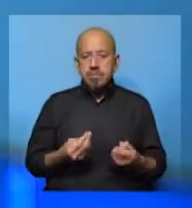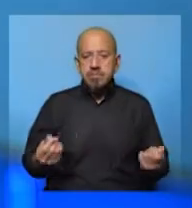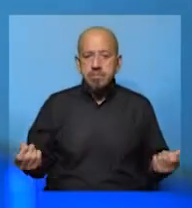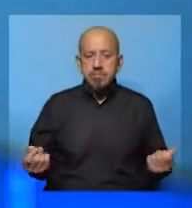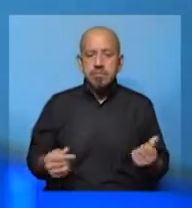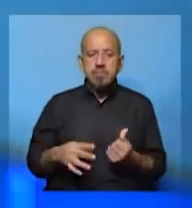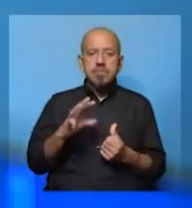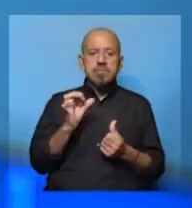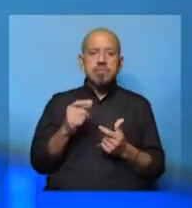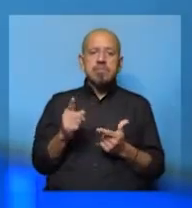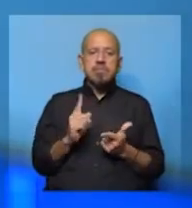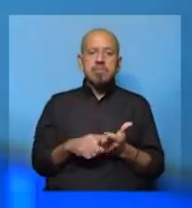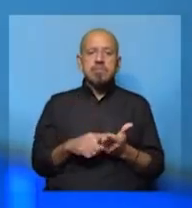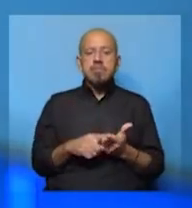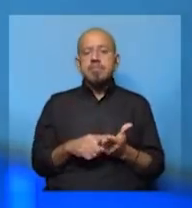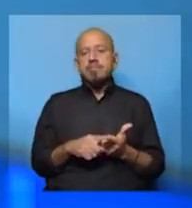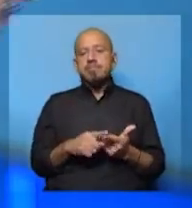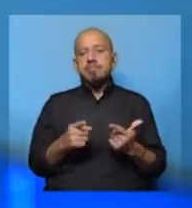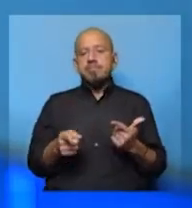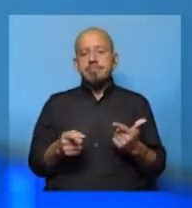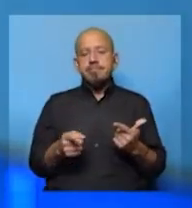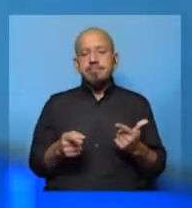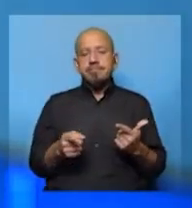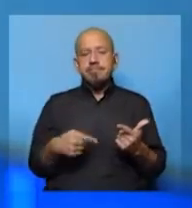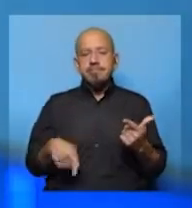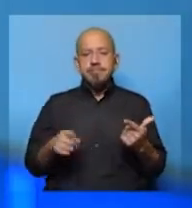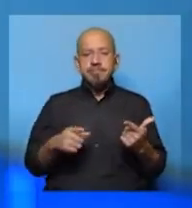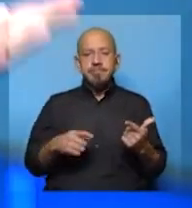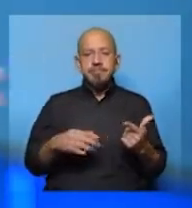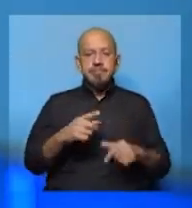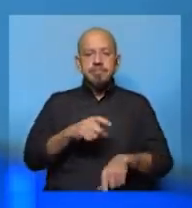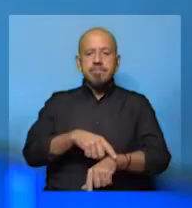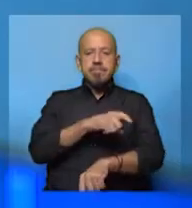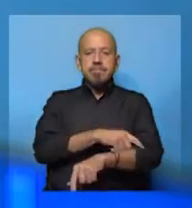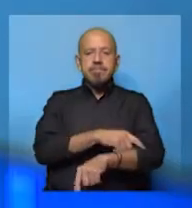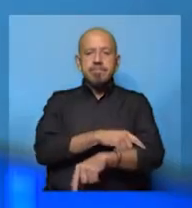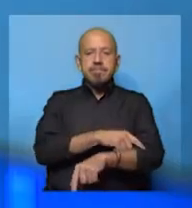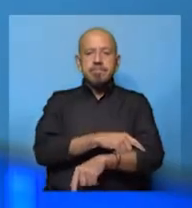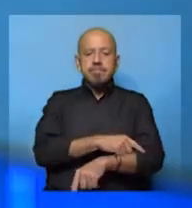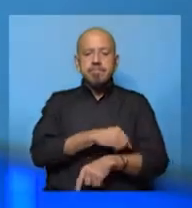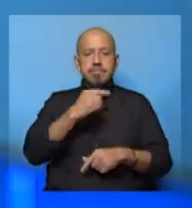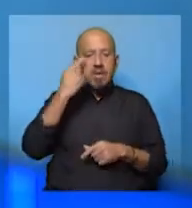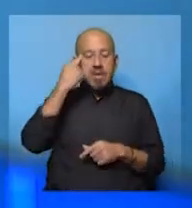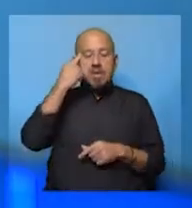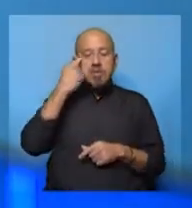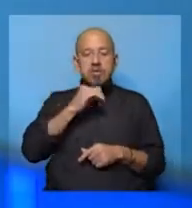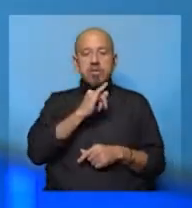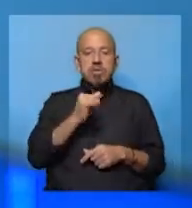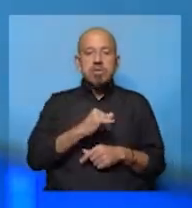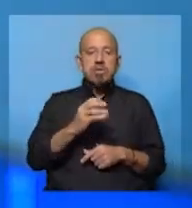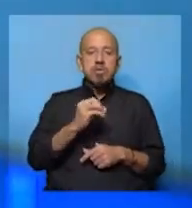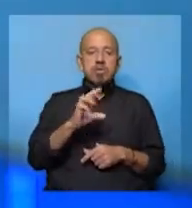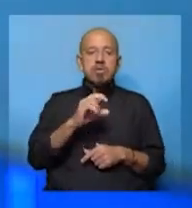sintético lo que significó el El jardín de infantes china zorrilla Lo que significó el